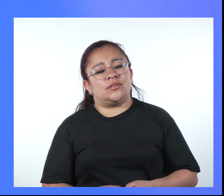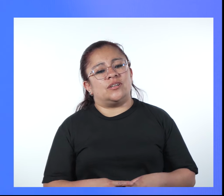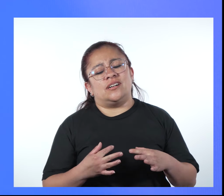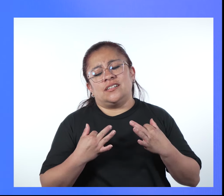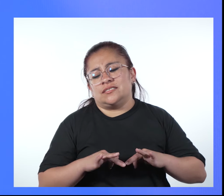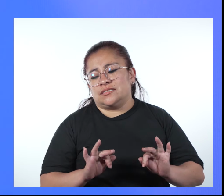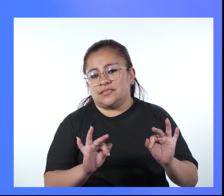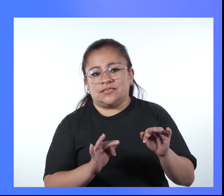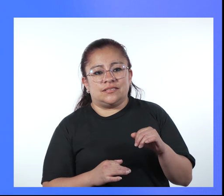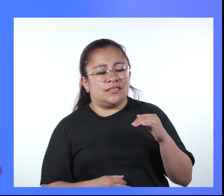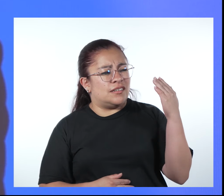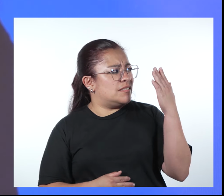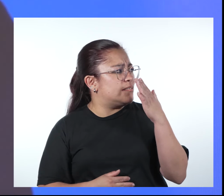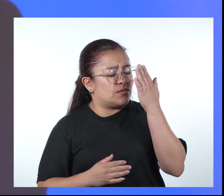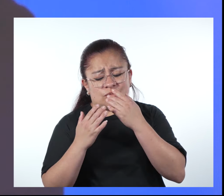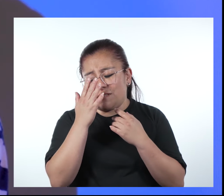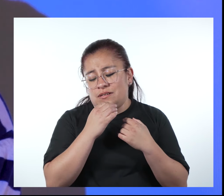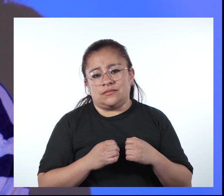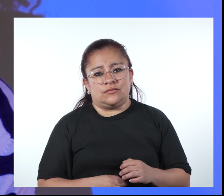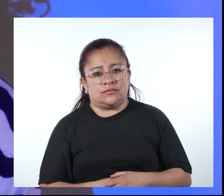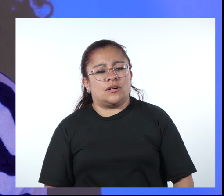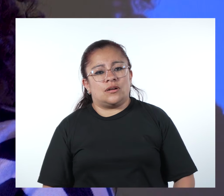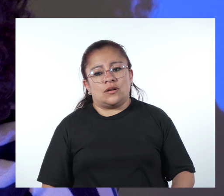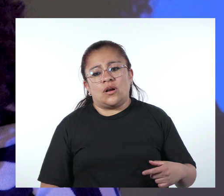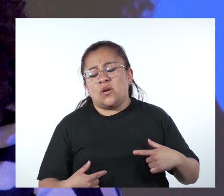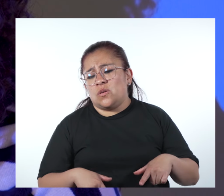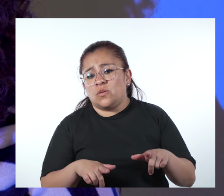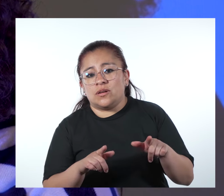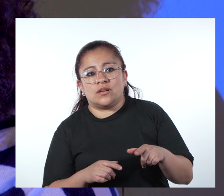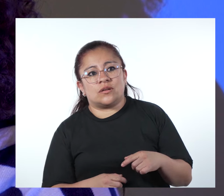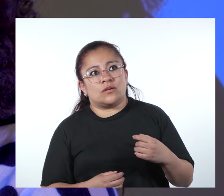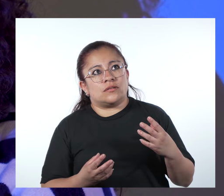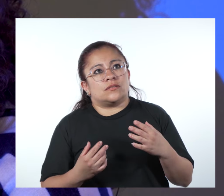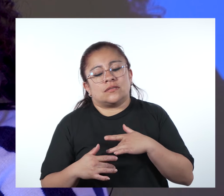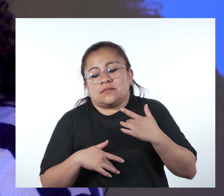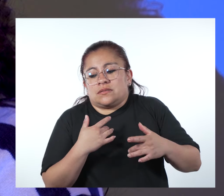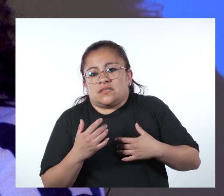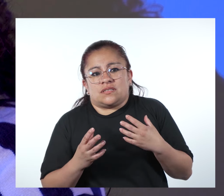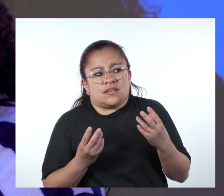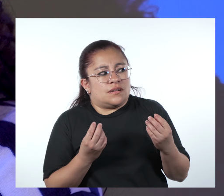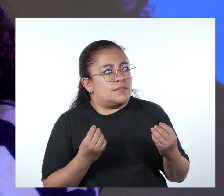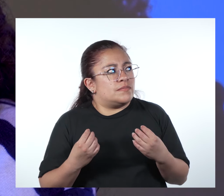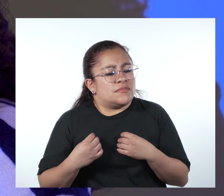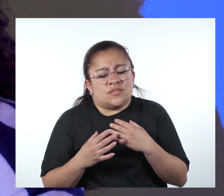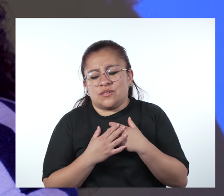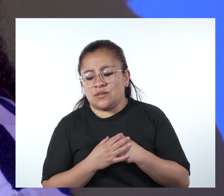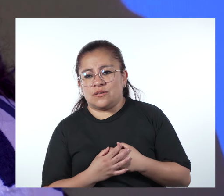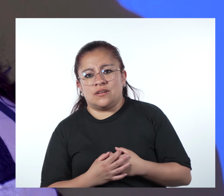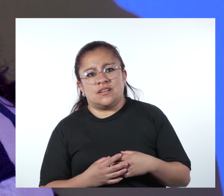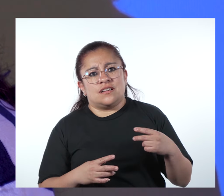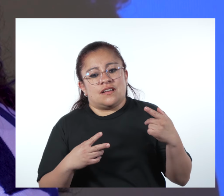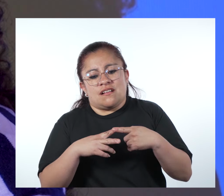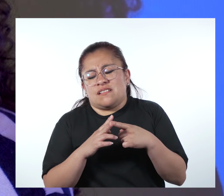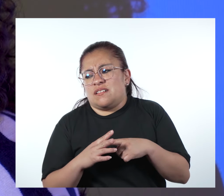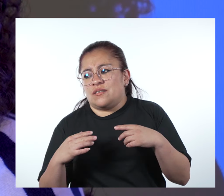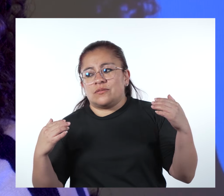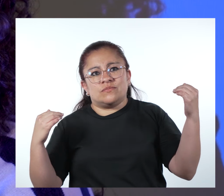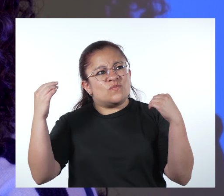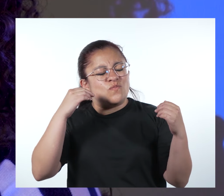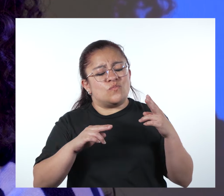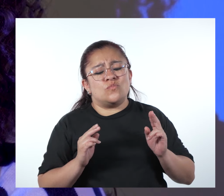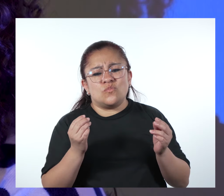Yo estaba asustada y no sabía qué hacer. No quería hablar con nadie.